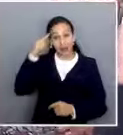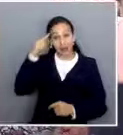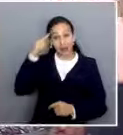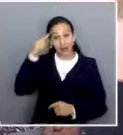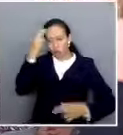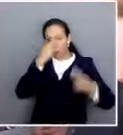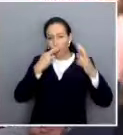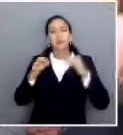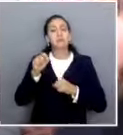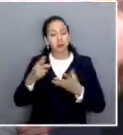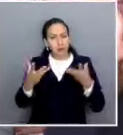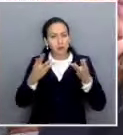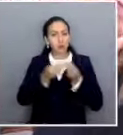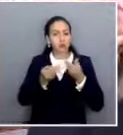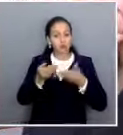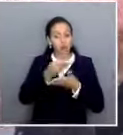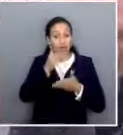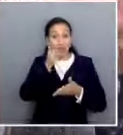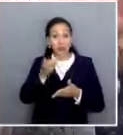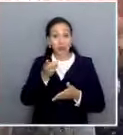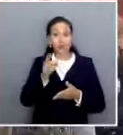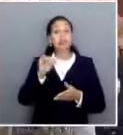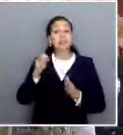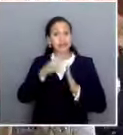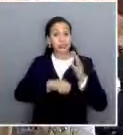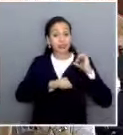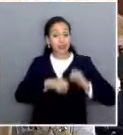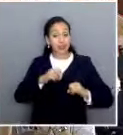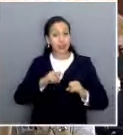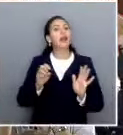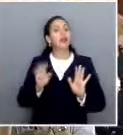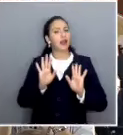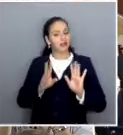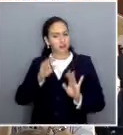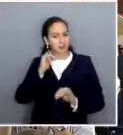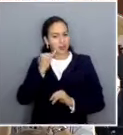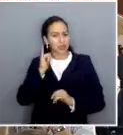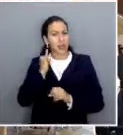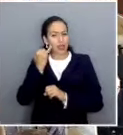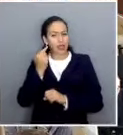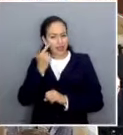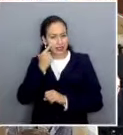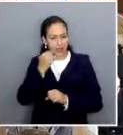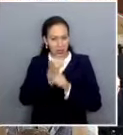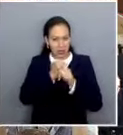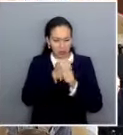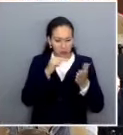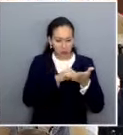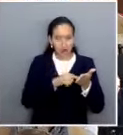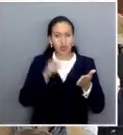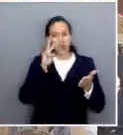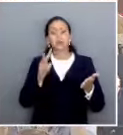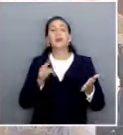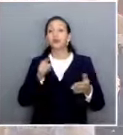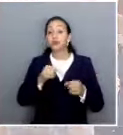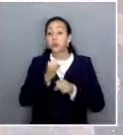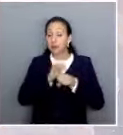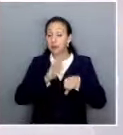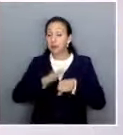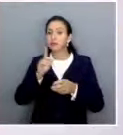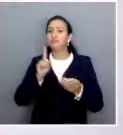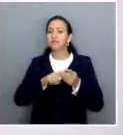caso, aprobación de una reforma. La información de los encuentros está disponible en el sitio web de la Suprema Corte. Para el canal